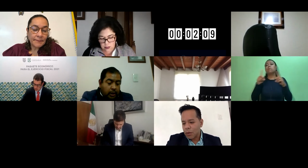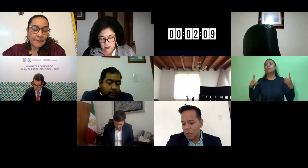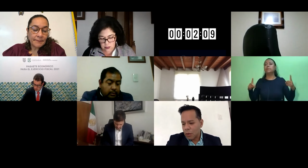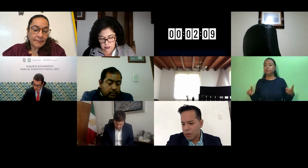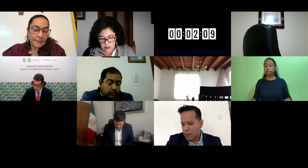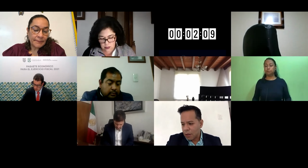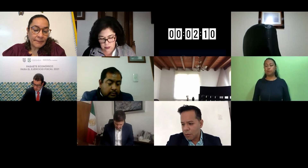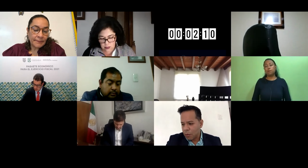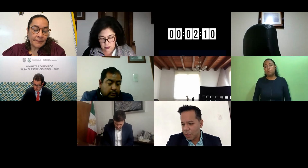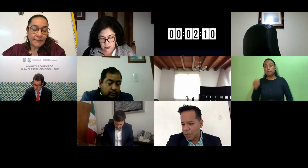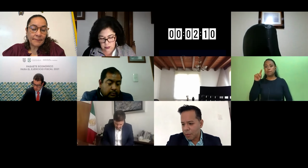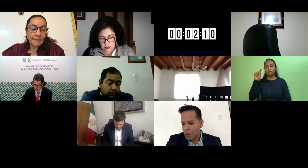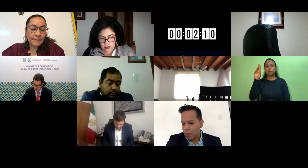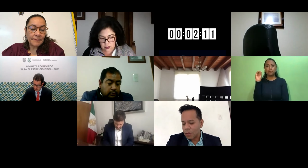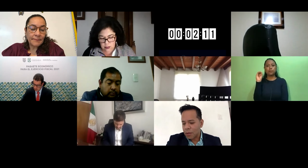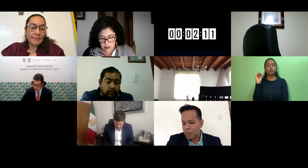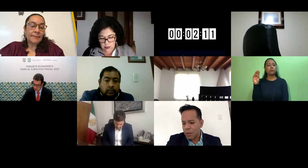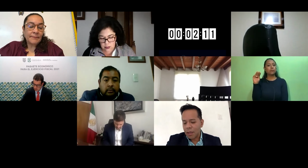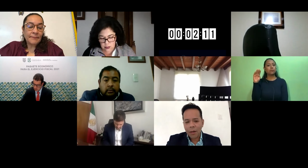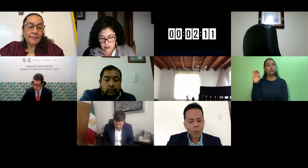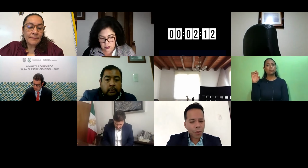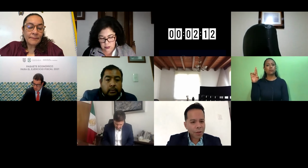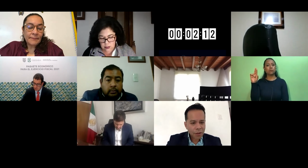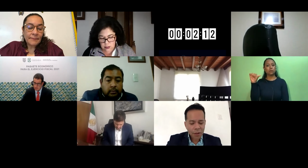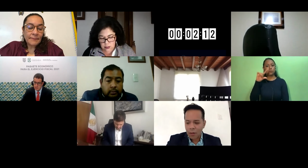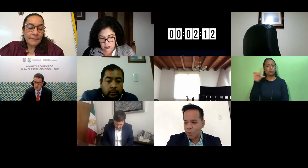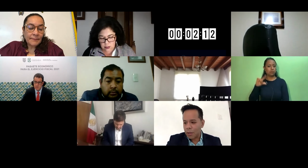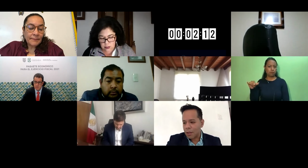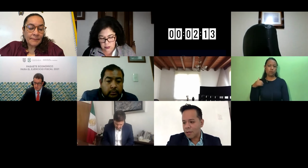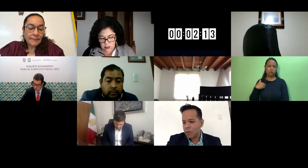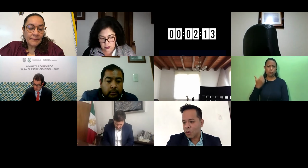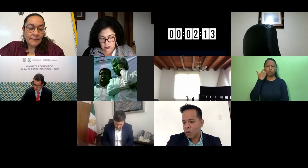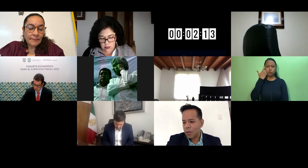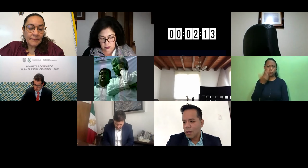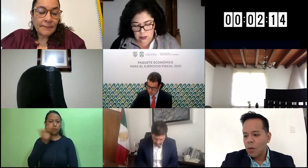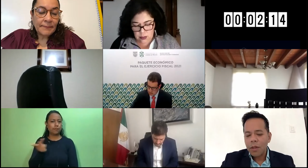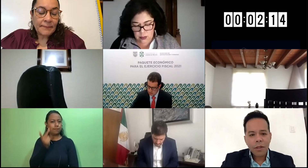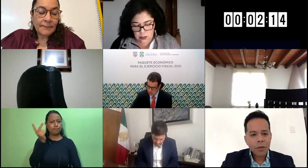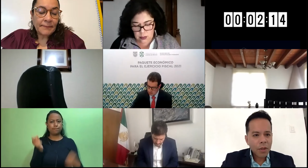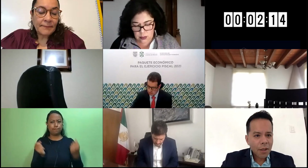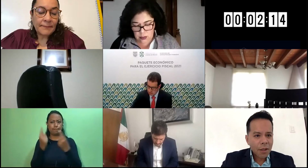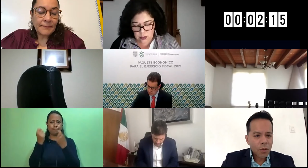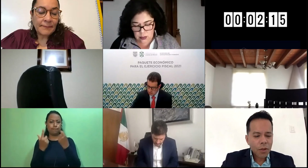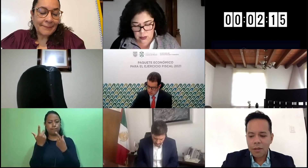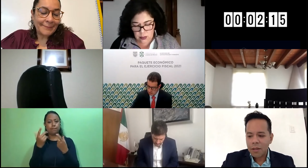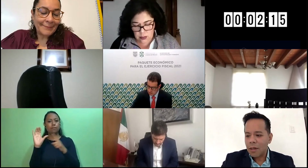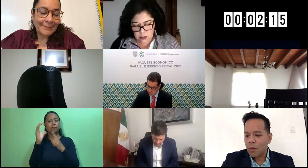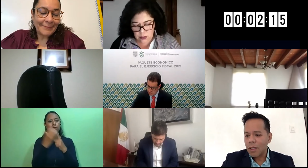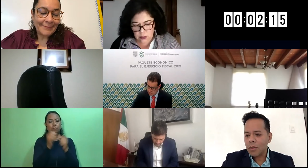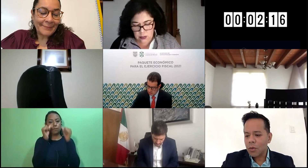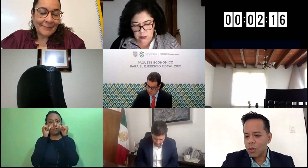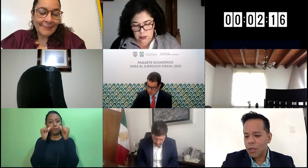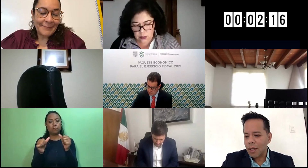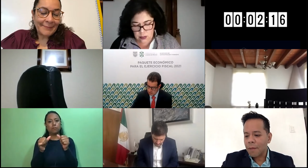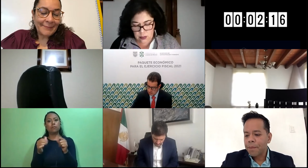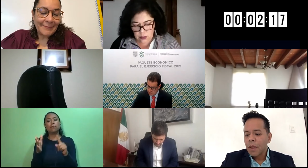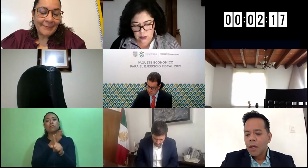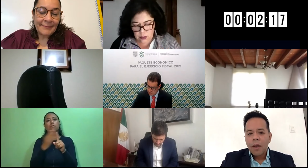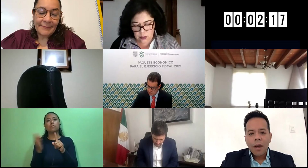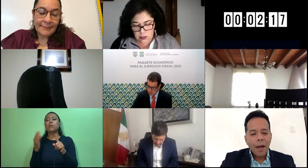yo quiero hacerle un par de preguntas que como presidente del Comité de Atención, Orientación y Quejas Ciudadanas en el Congreso nos